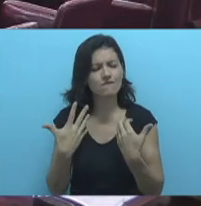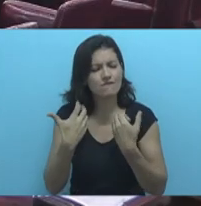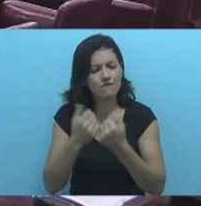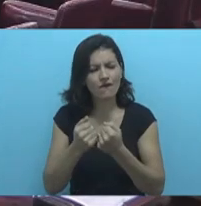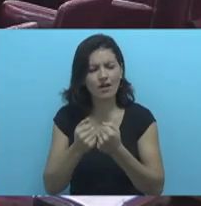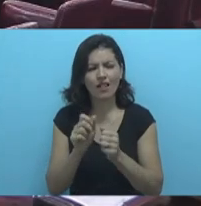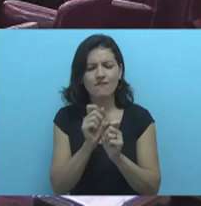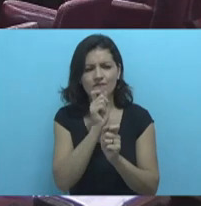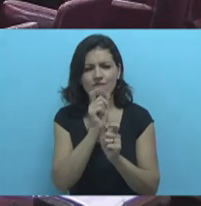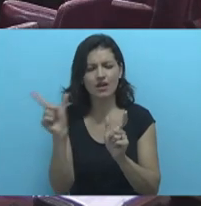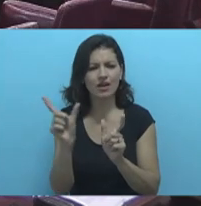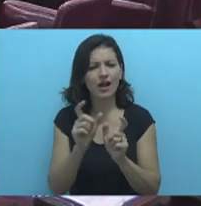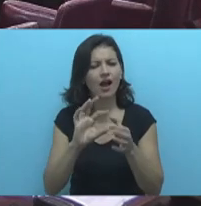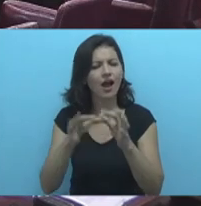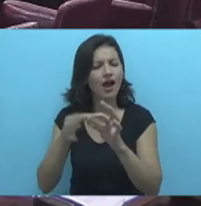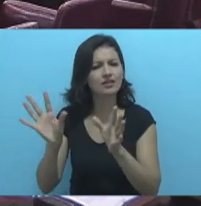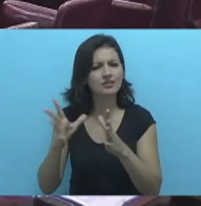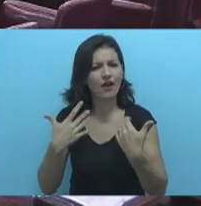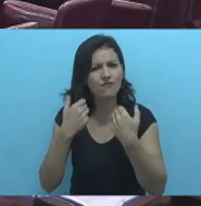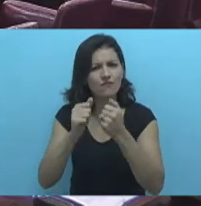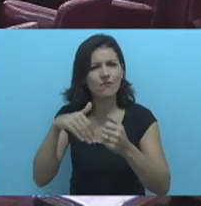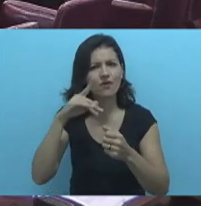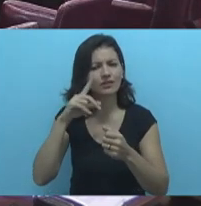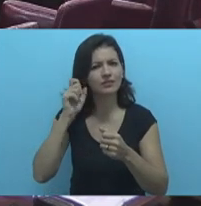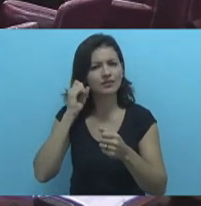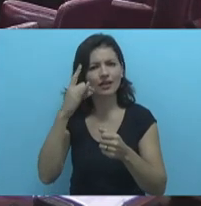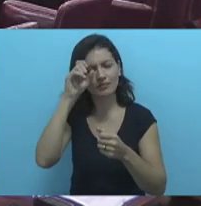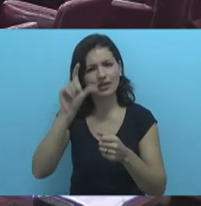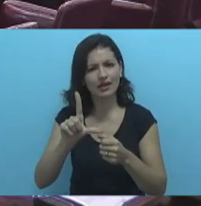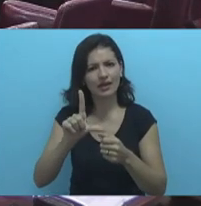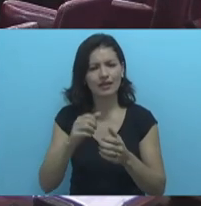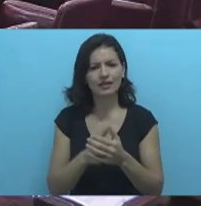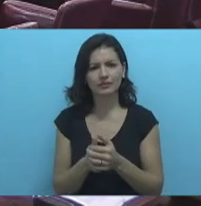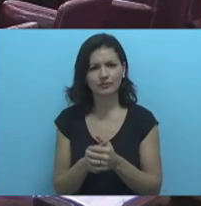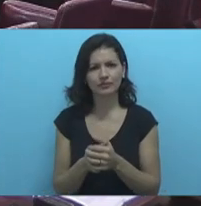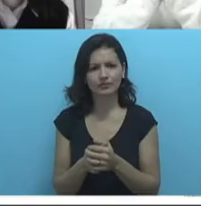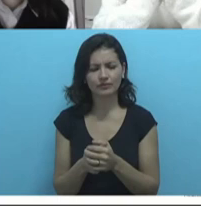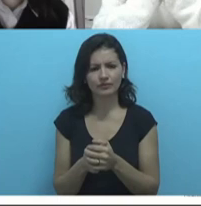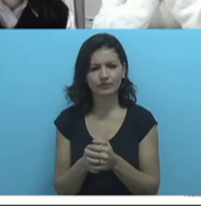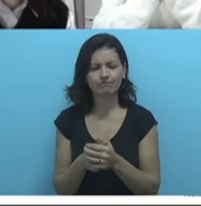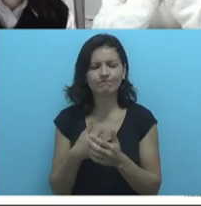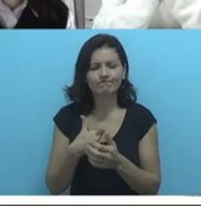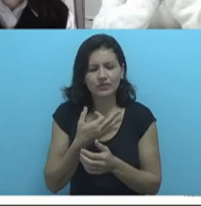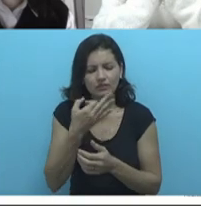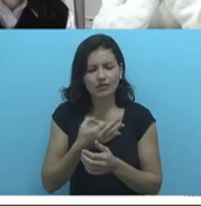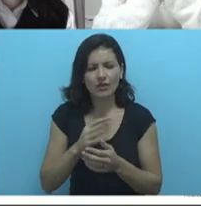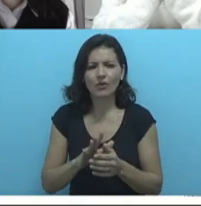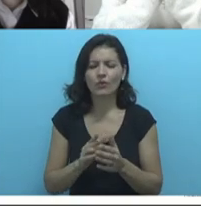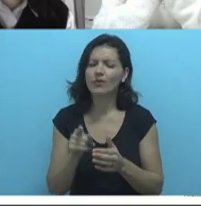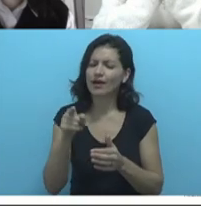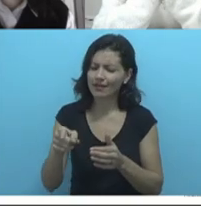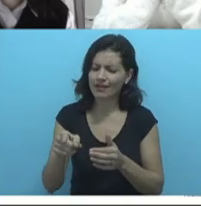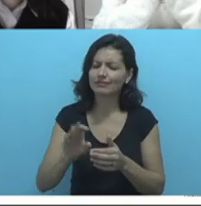y que inundó las redes y las calles. Yo estoy segura que tienen que haber llegado hasta